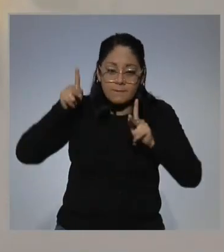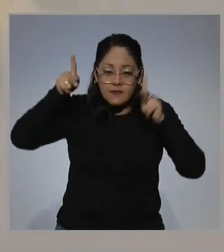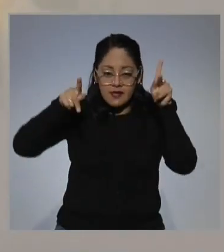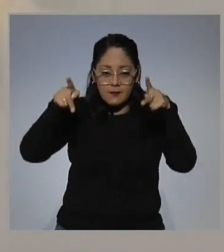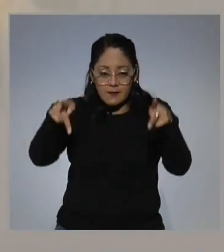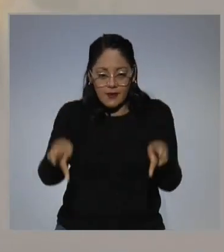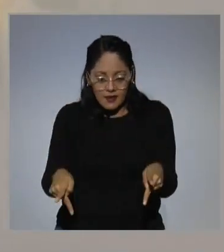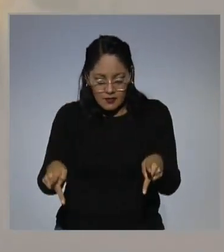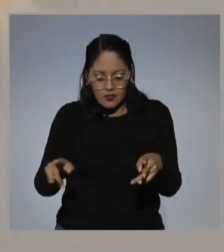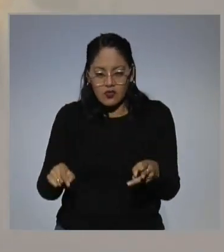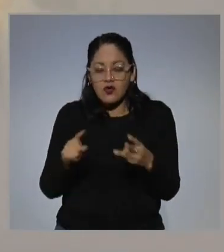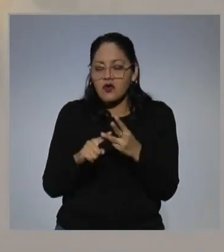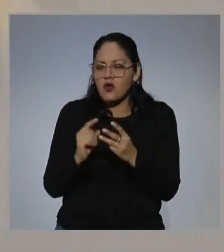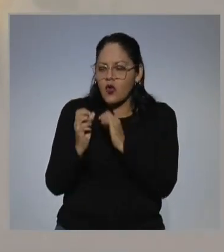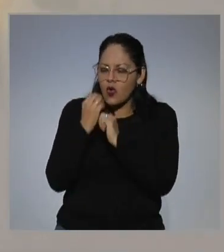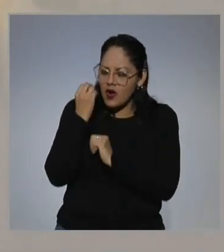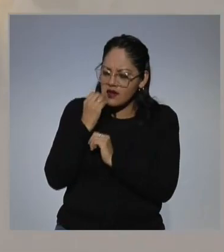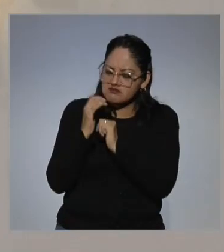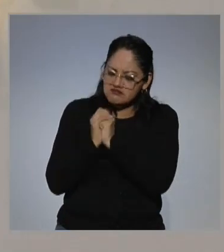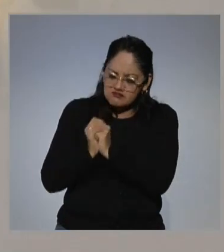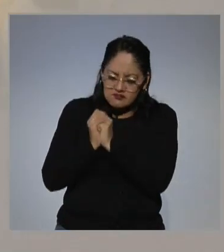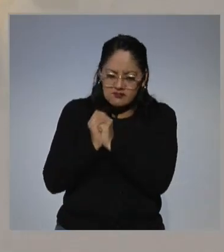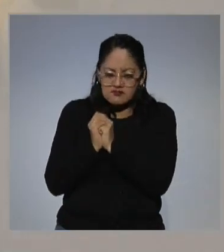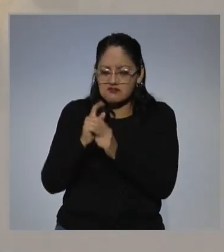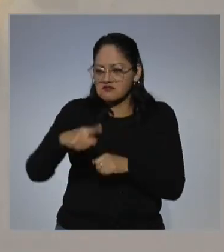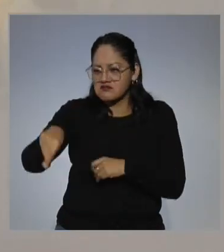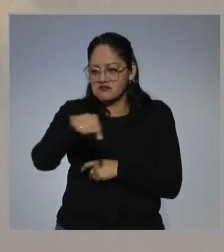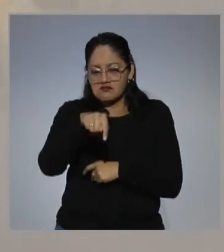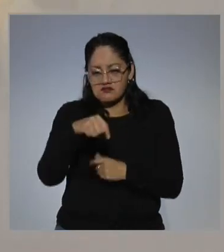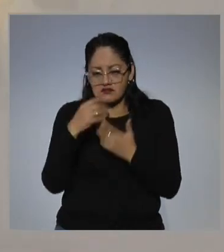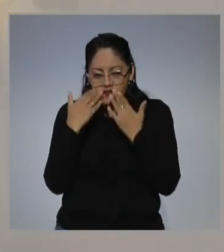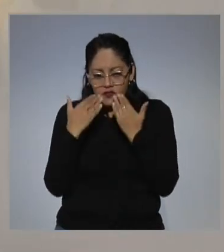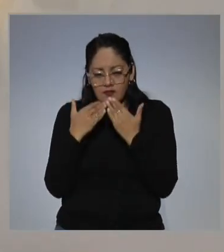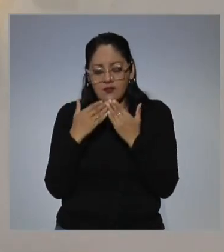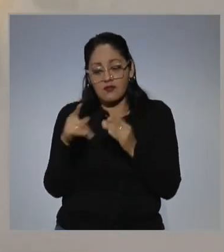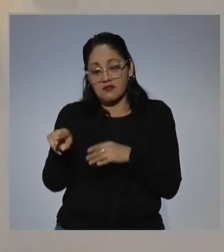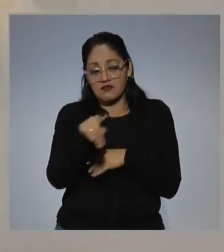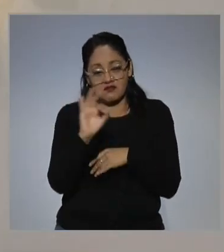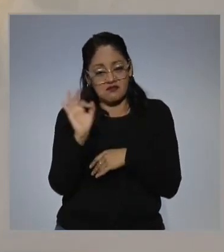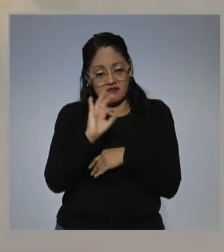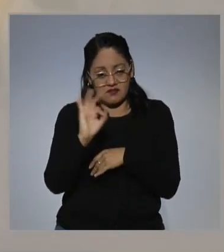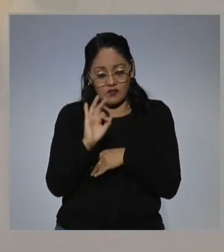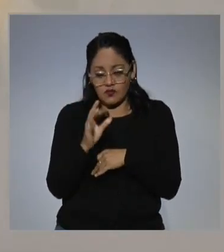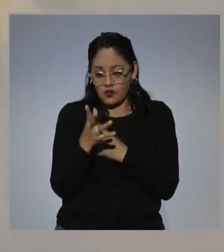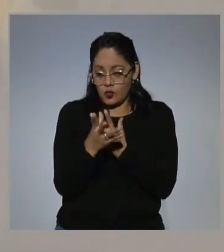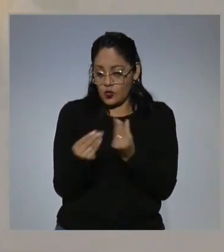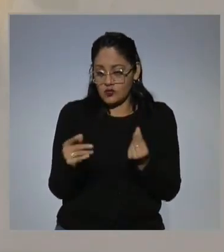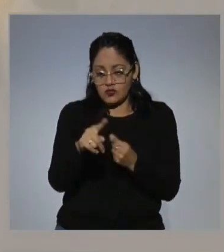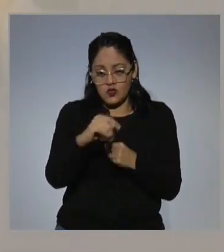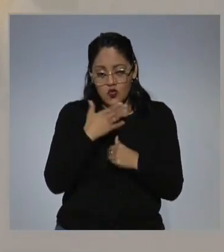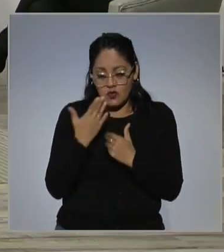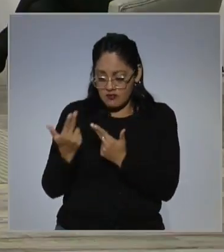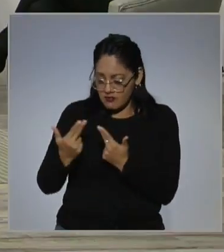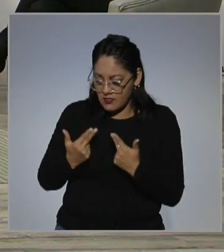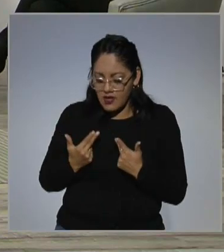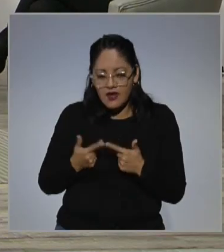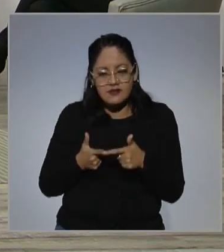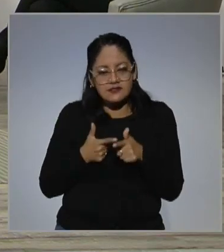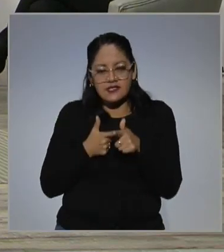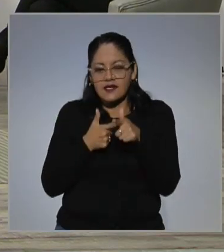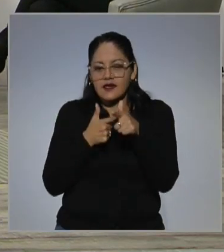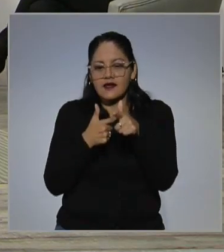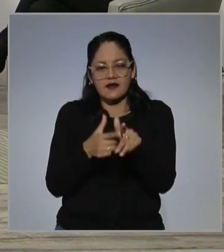panteón, que se hizo alguna oración por los que ya no están, seguramente muchos de nosotros que heredamos esas costumbres las